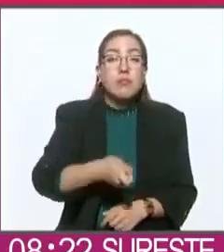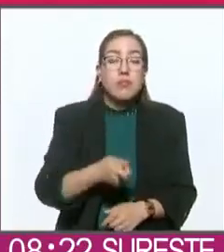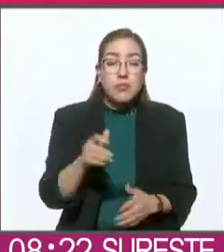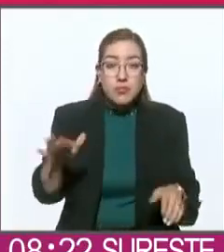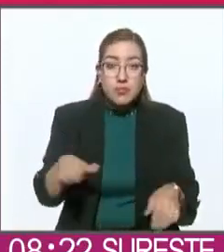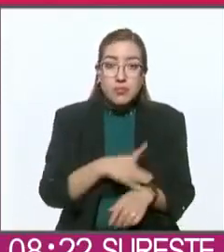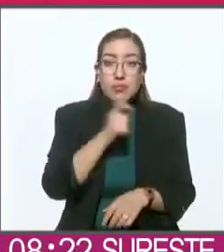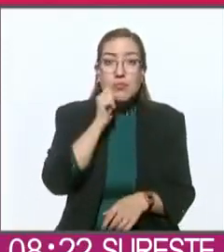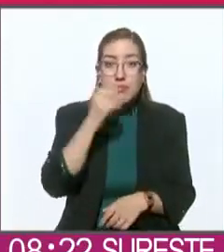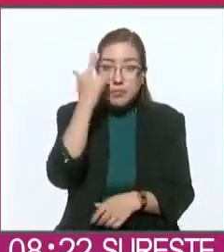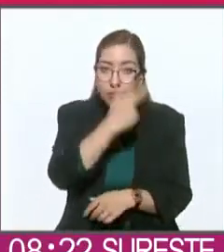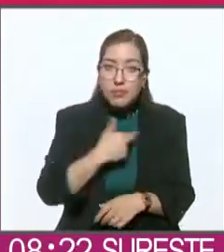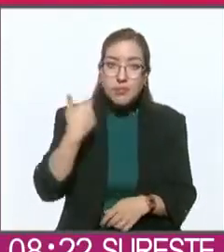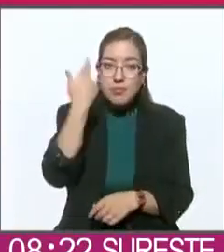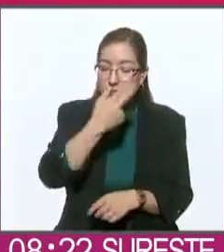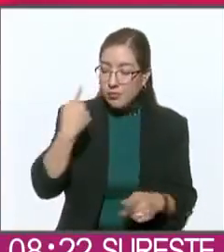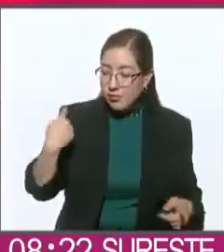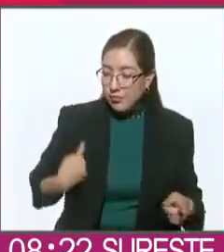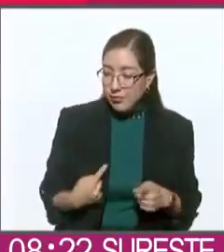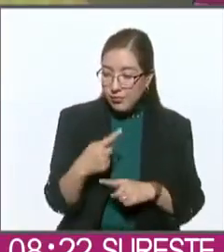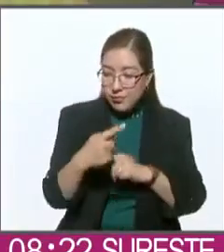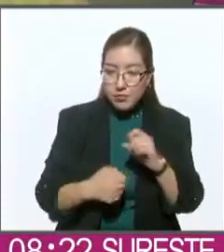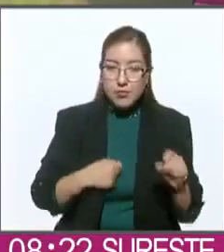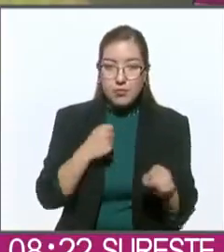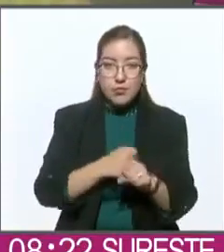penúltimo año de esta administración, senadora.